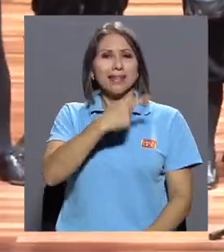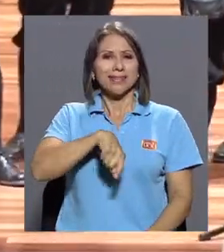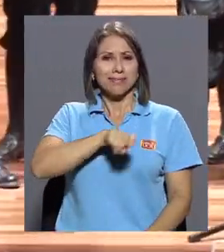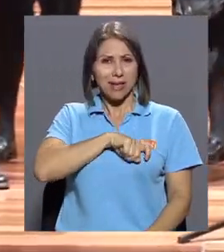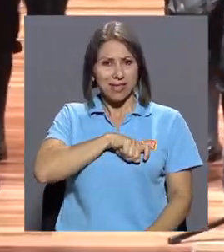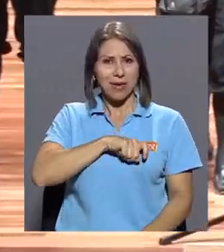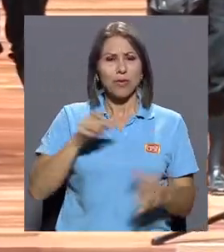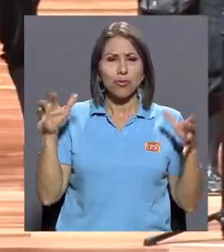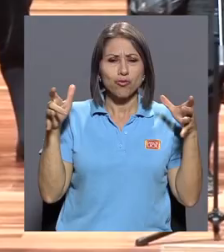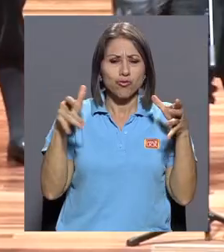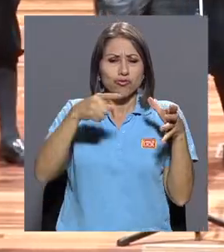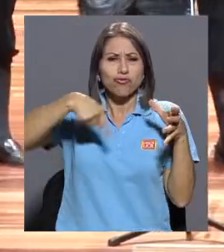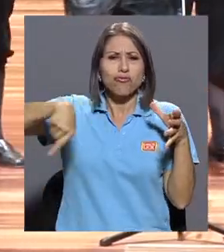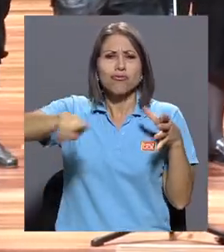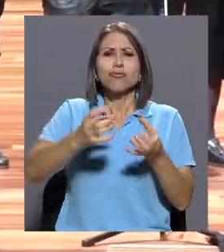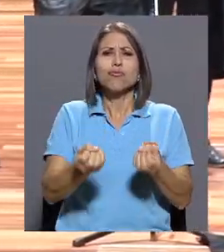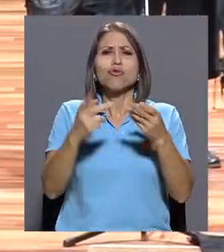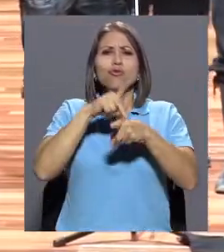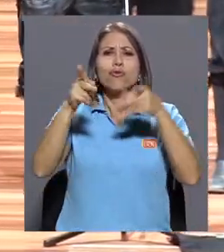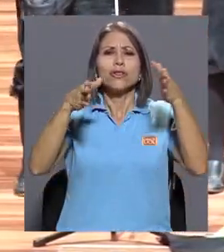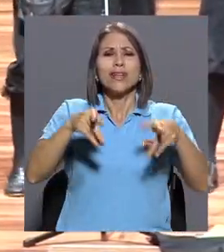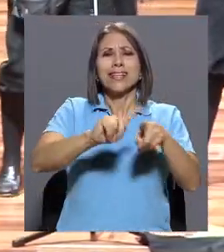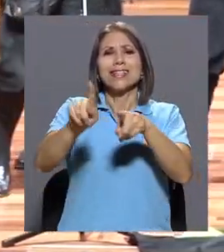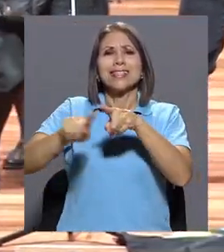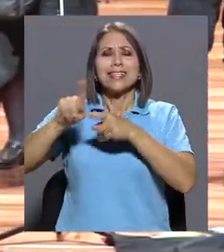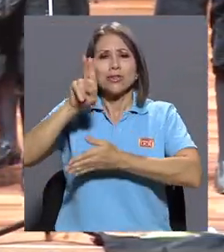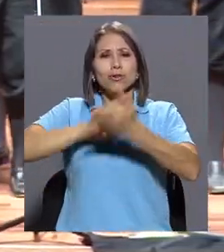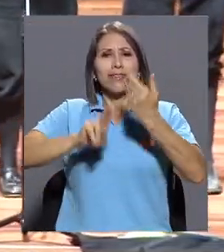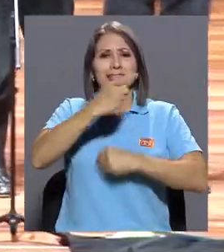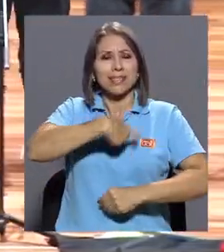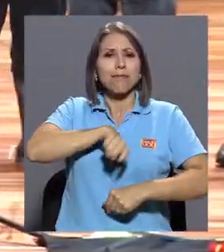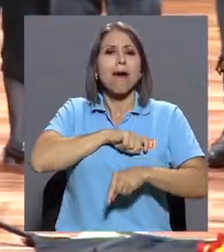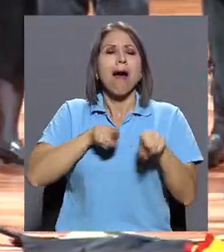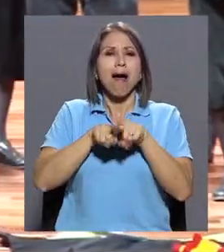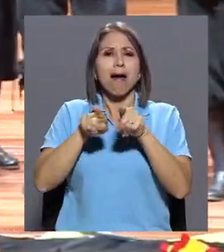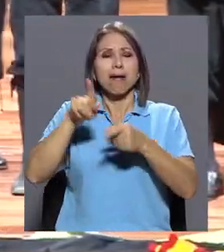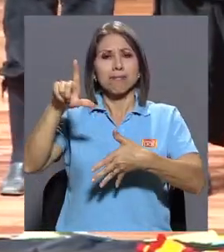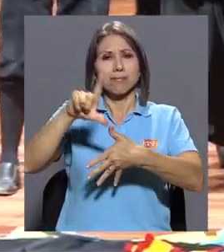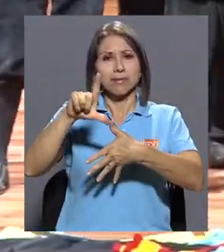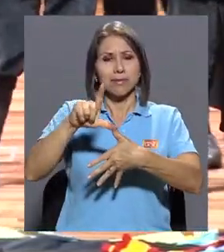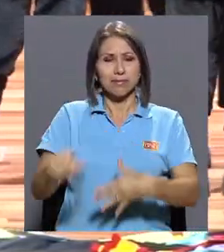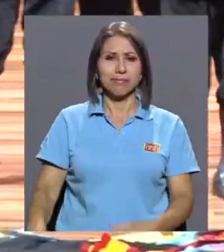a cientos de profesionales de distintas universidades del país europeo y también de Latinoamérica.